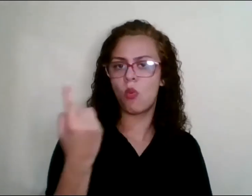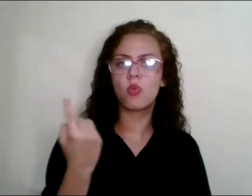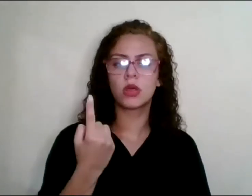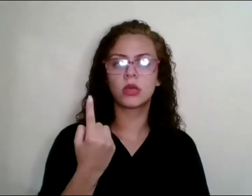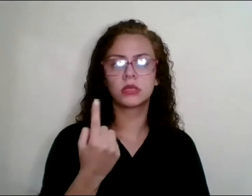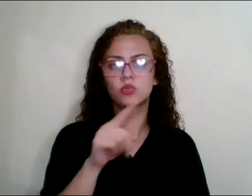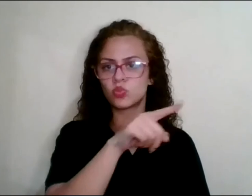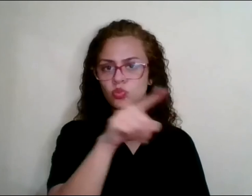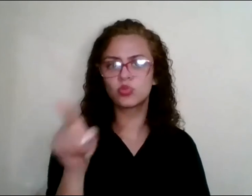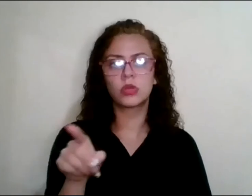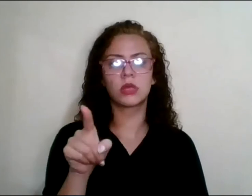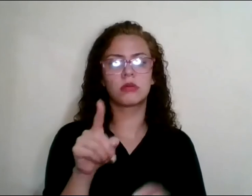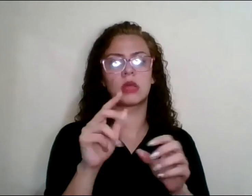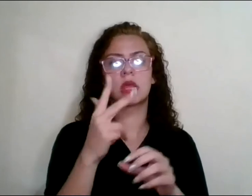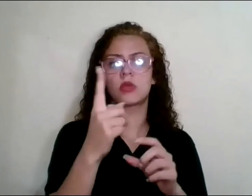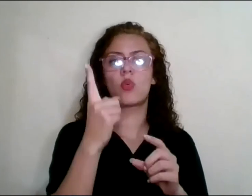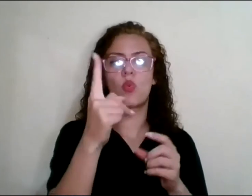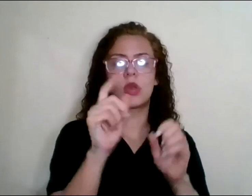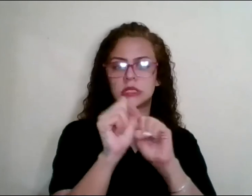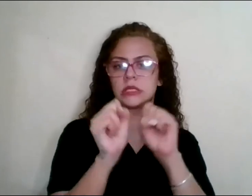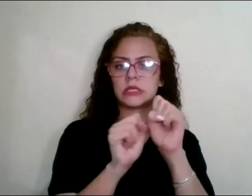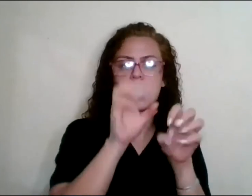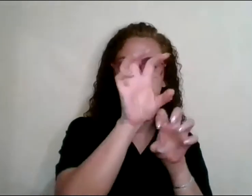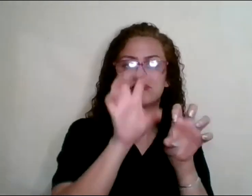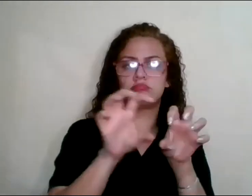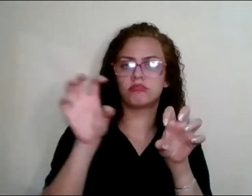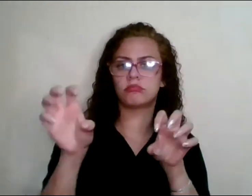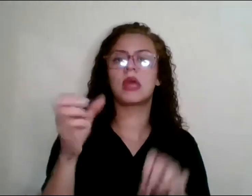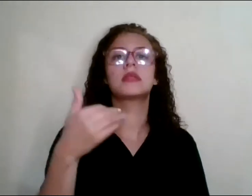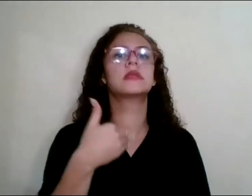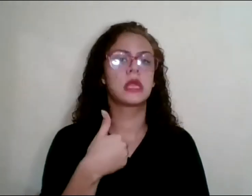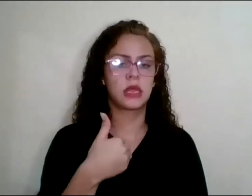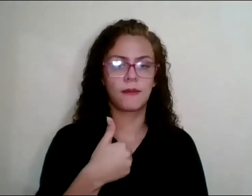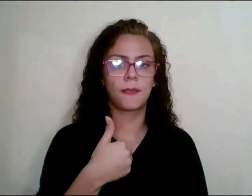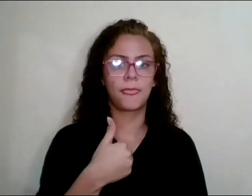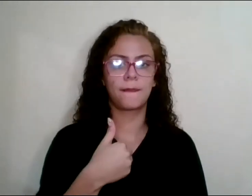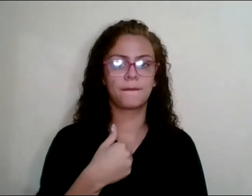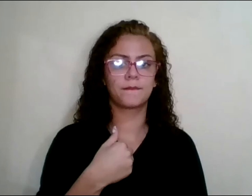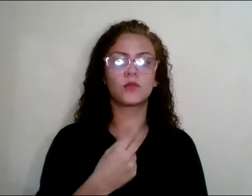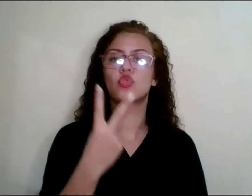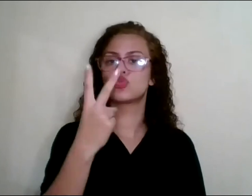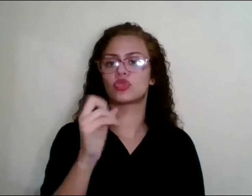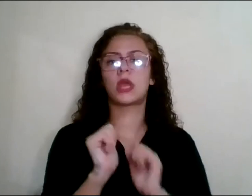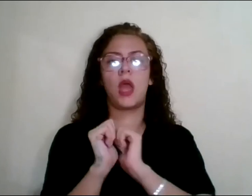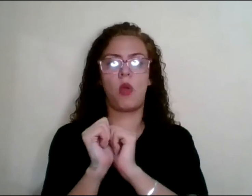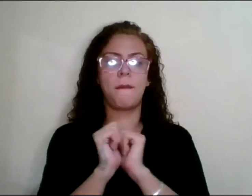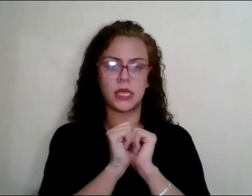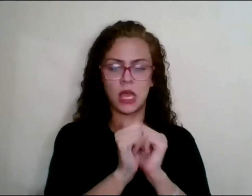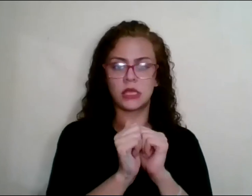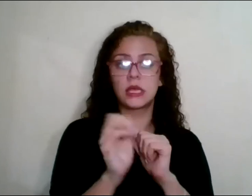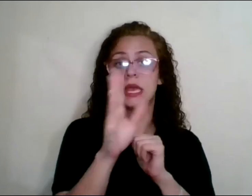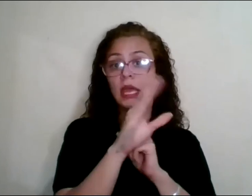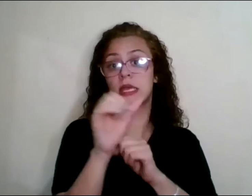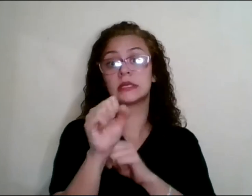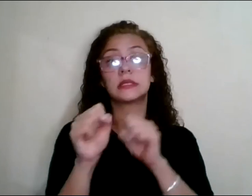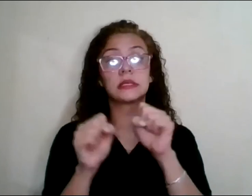Cada uno de ustedes va a estar en una de esas salas. Va a tener a 2 acompañantes y en la sala